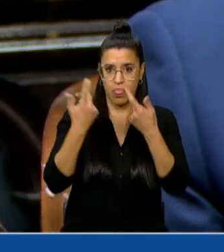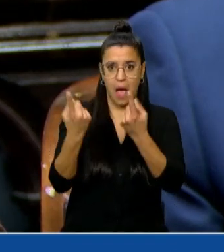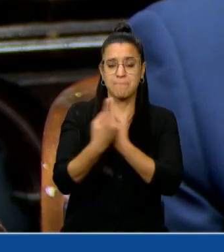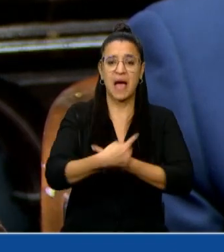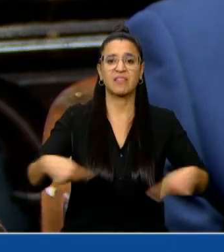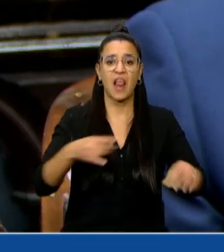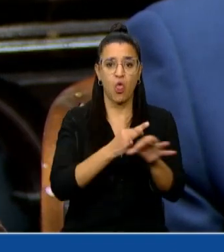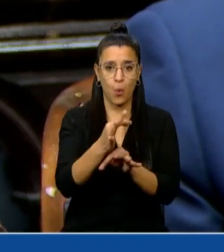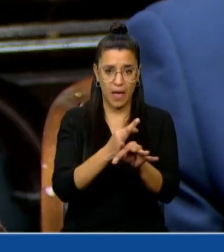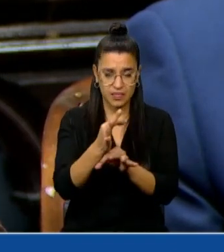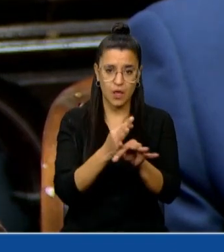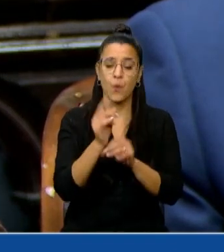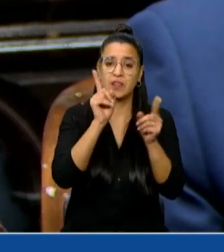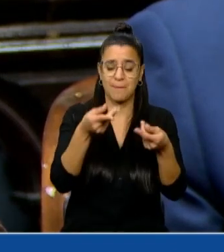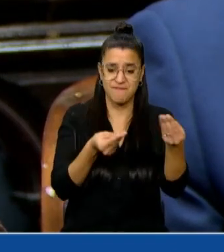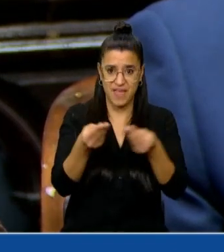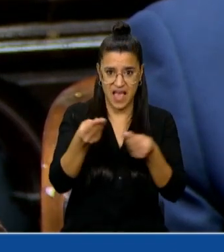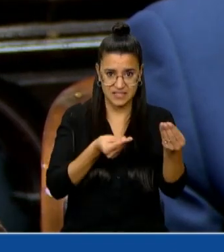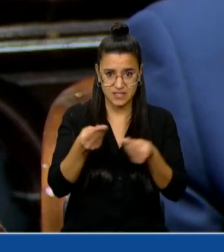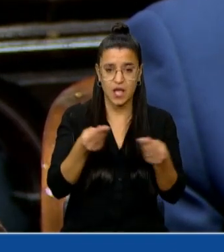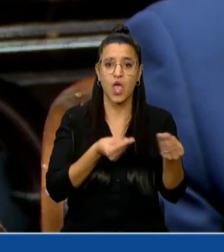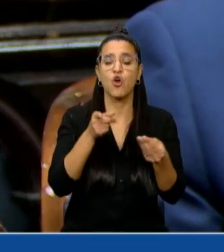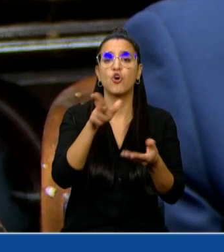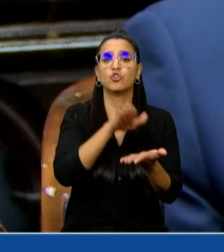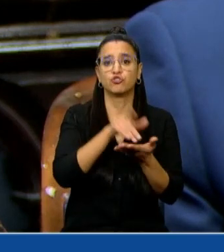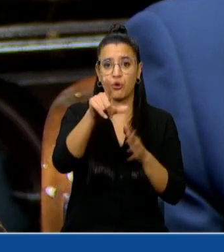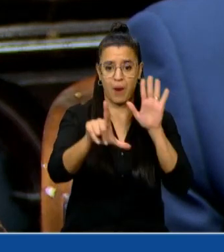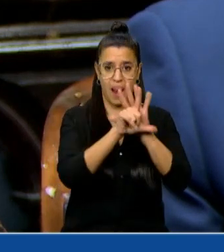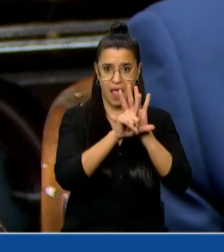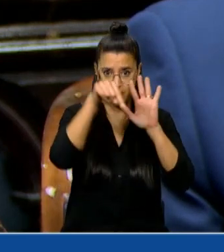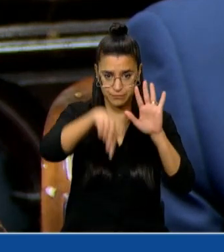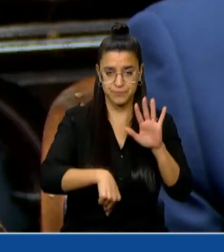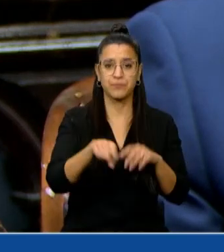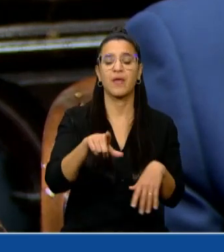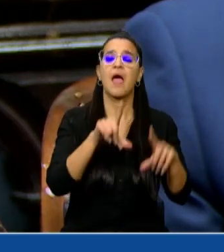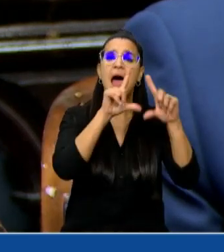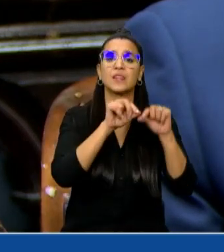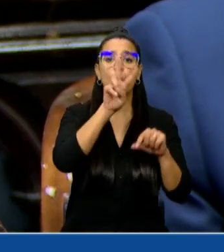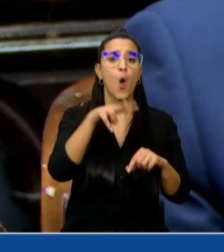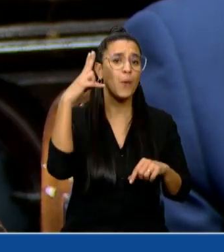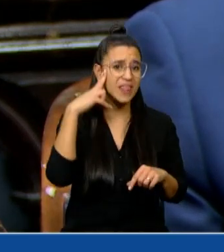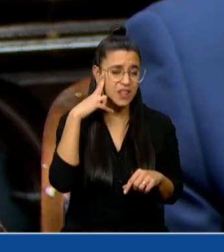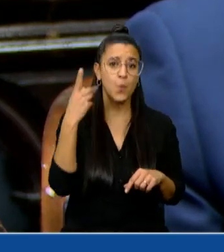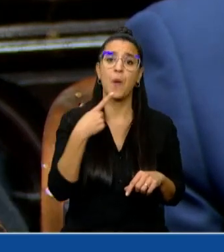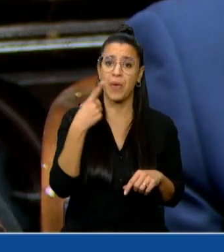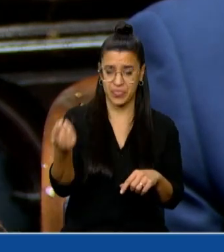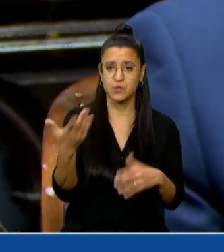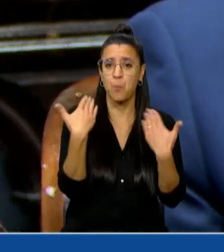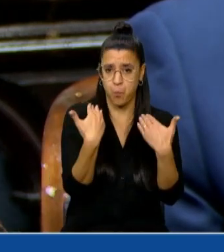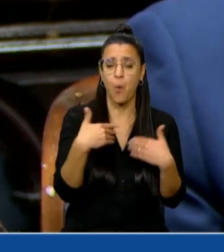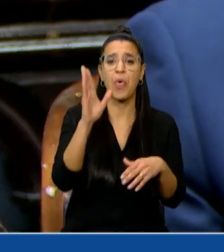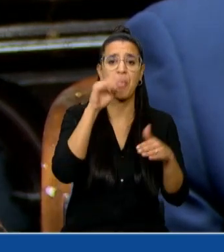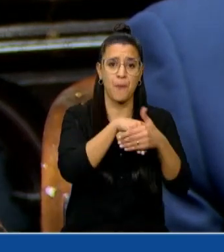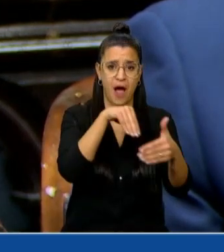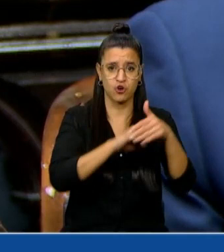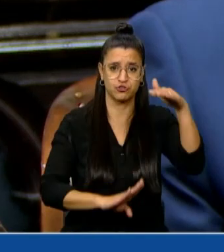educativo y financiero respecto a la presente ley. El artículo 29 encomienda al Banco Central a promover